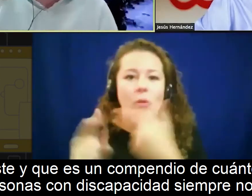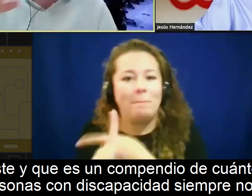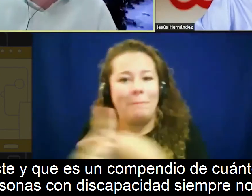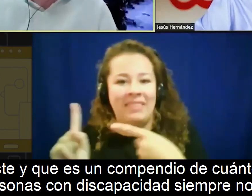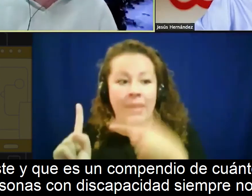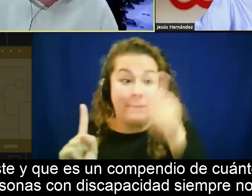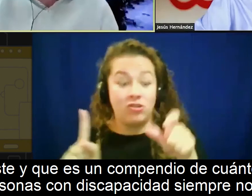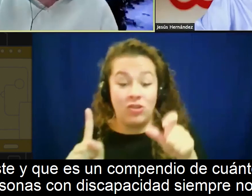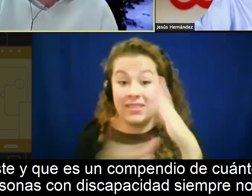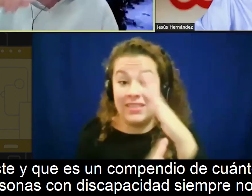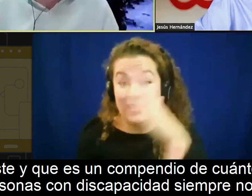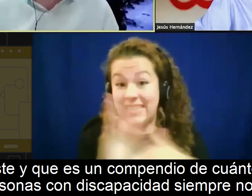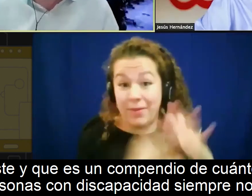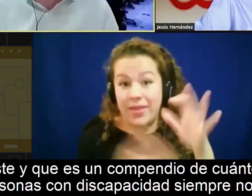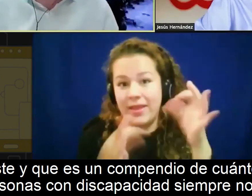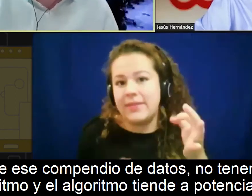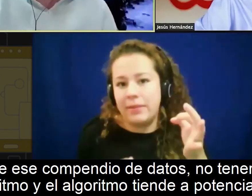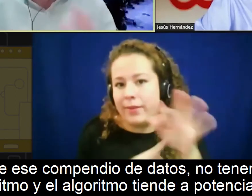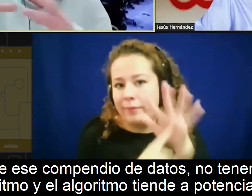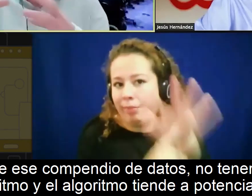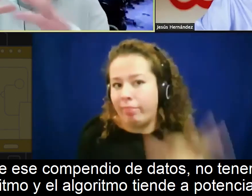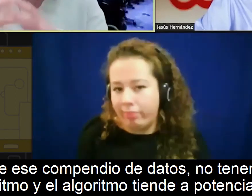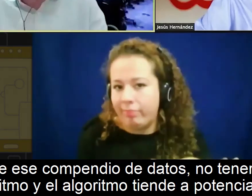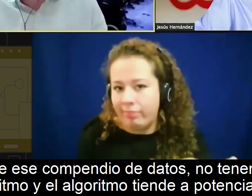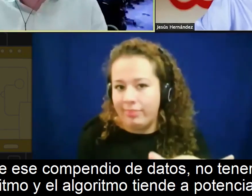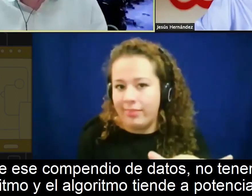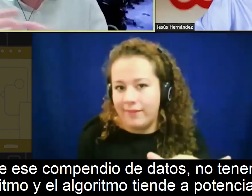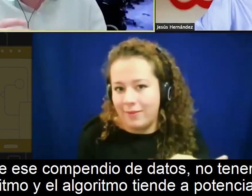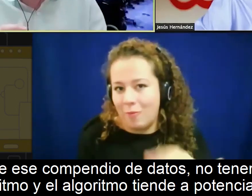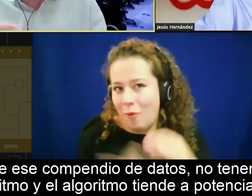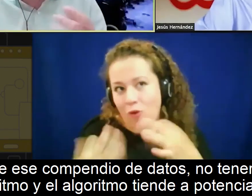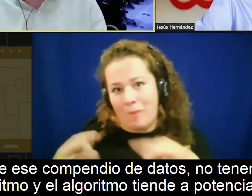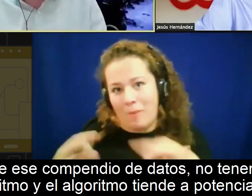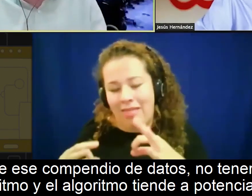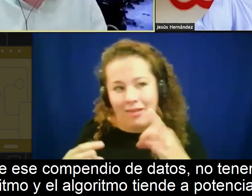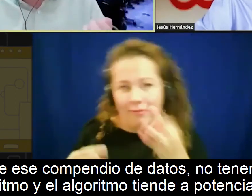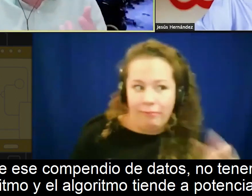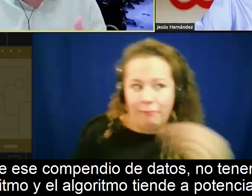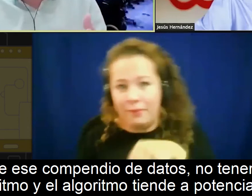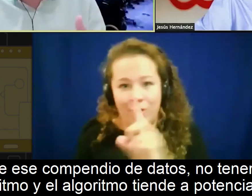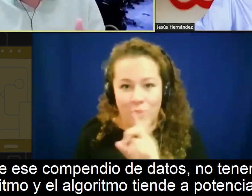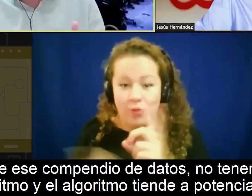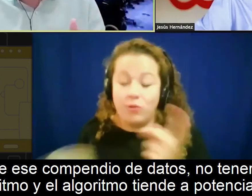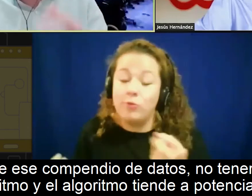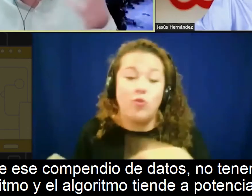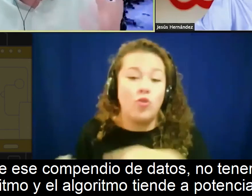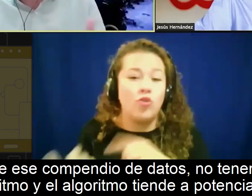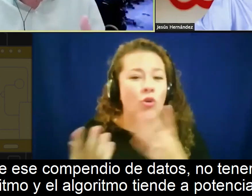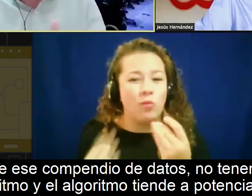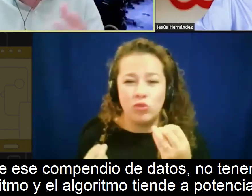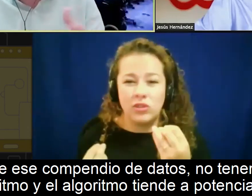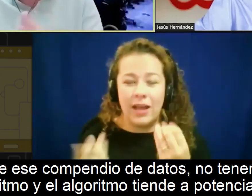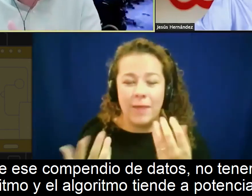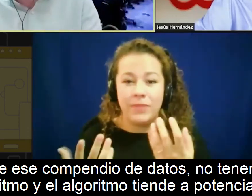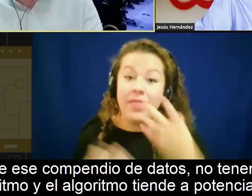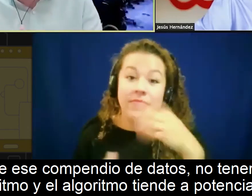siempre nos quedamos en los bordes de ese compendio de datos. No tenemos suficiente peso en el algoritmo,